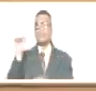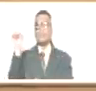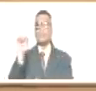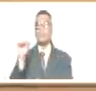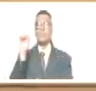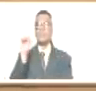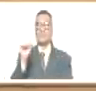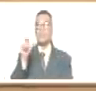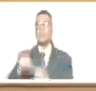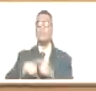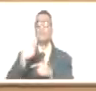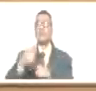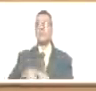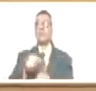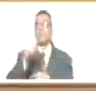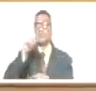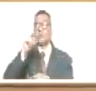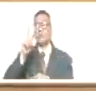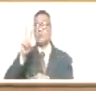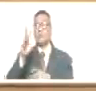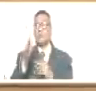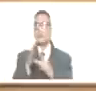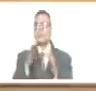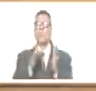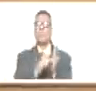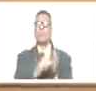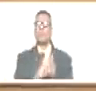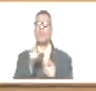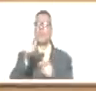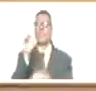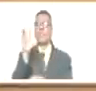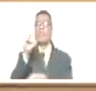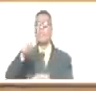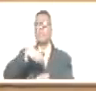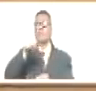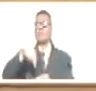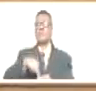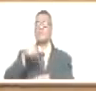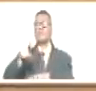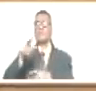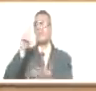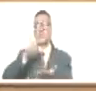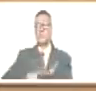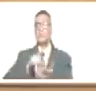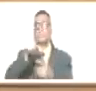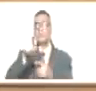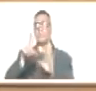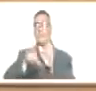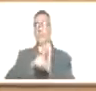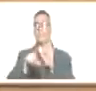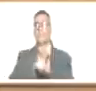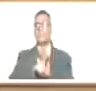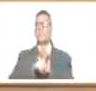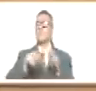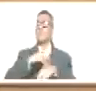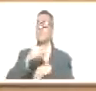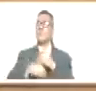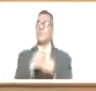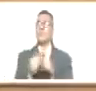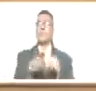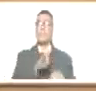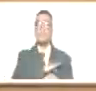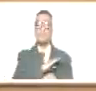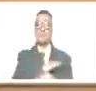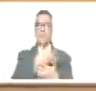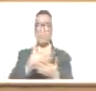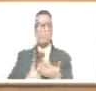próximo 2 de abril, esta Asamblea Nacional habrá aprobado una ley que se ha generado de sus propias manos, una